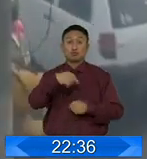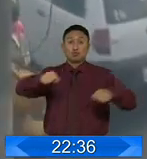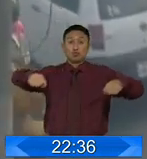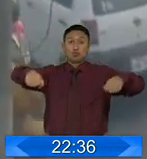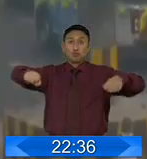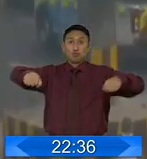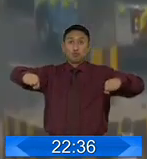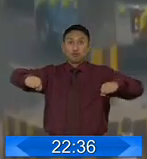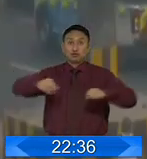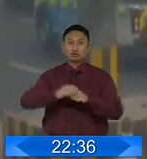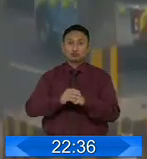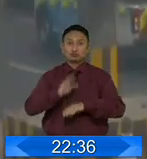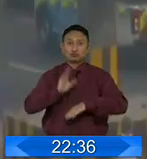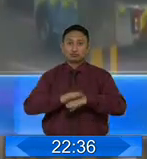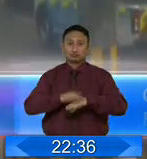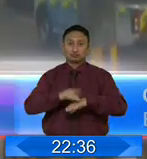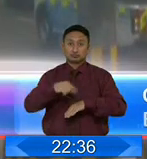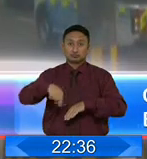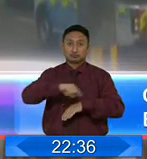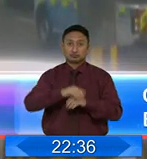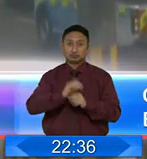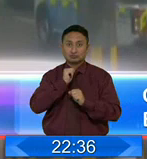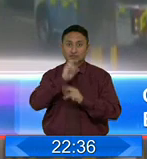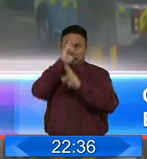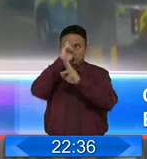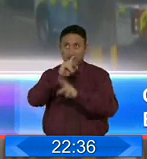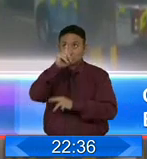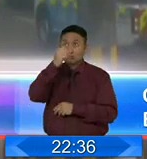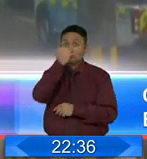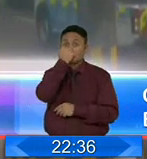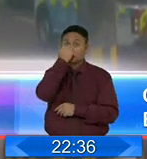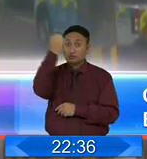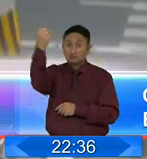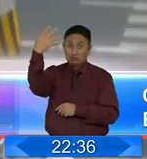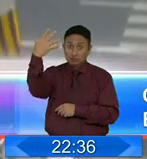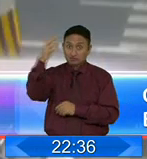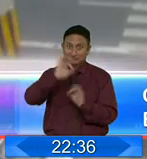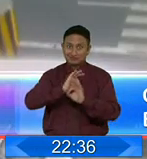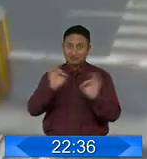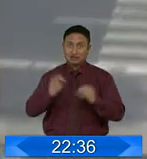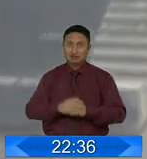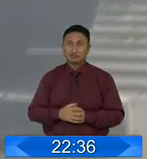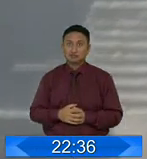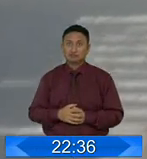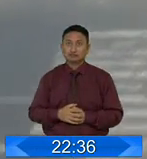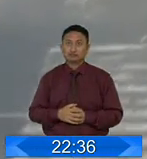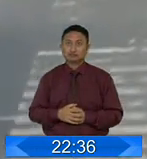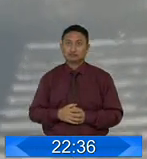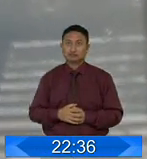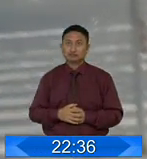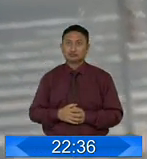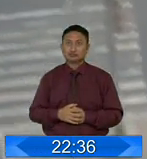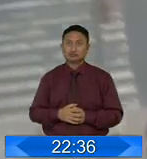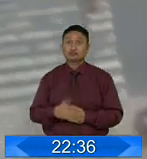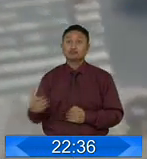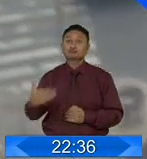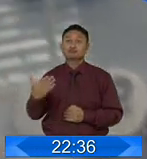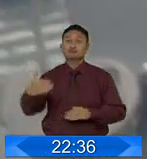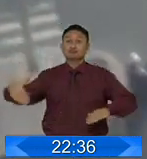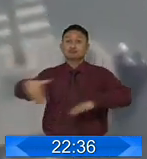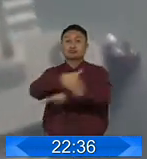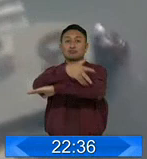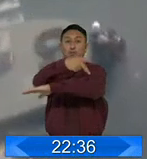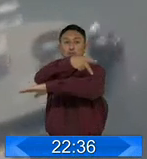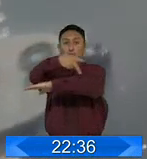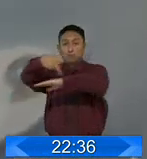motocicleta, luego de aparentemente irrespetar la luz roja del semáforo. El accidente se produjo en la vía